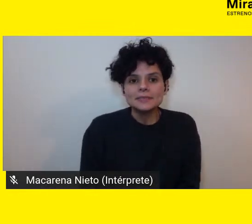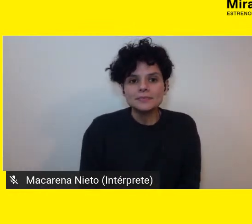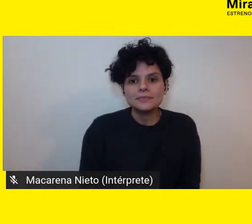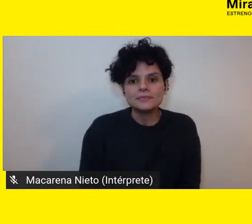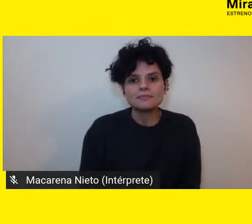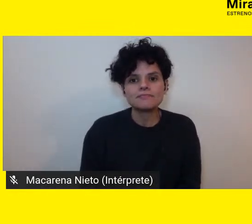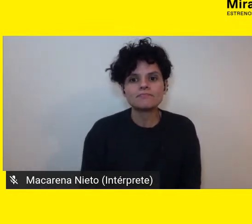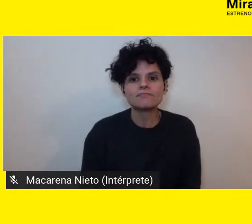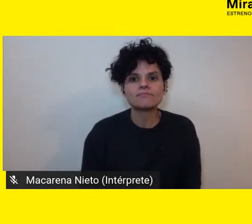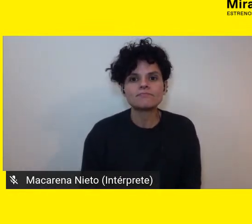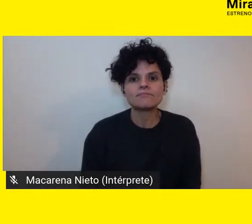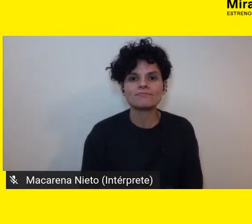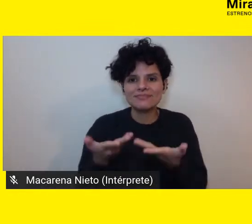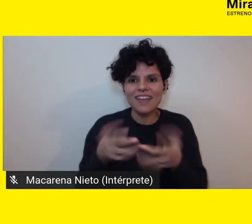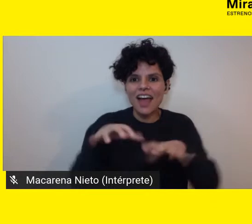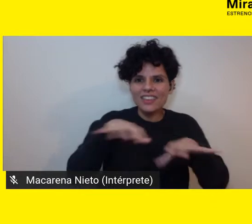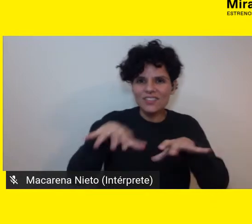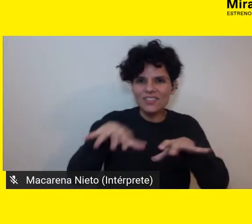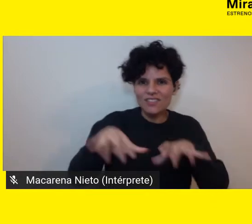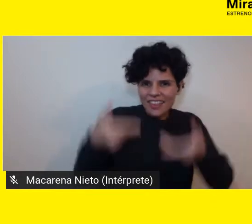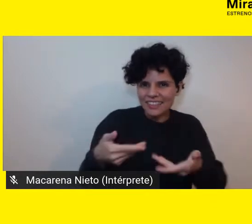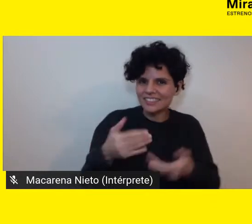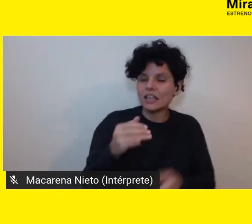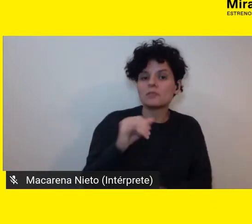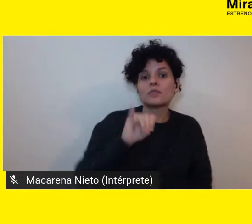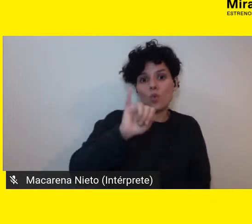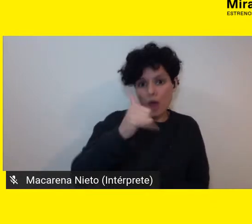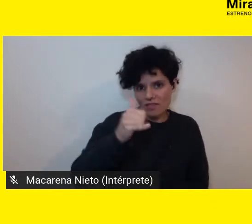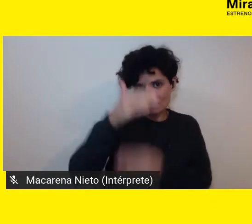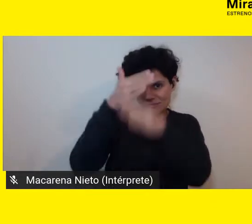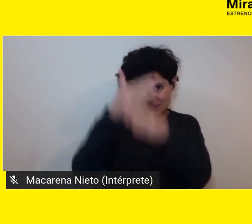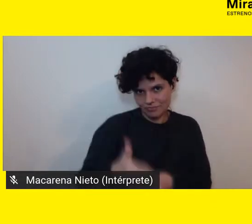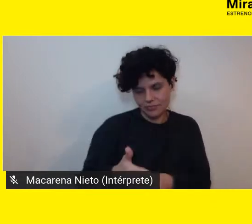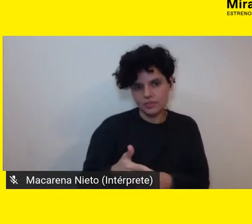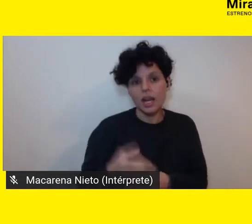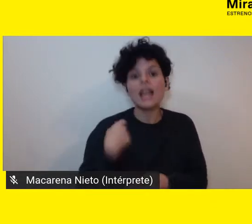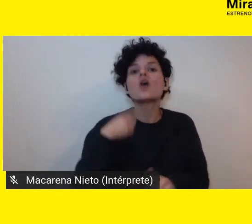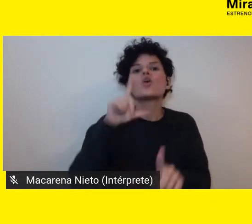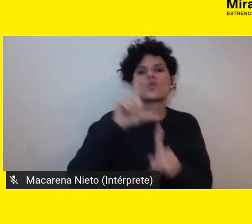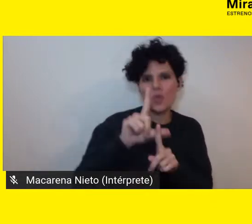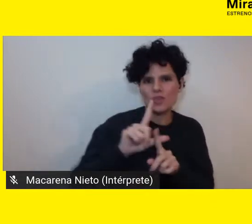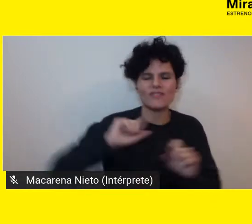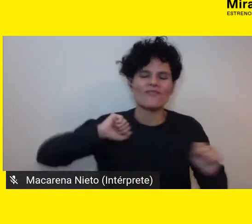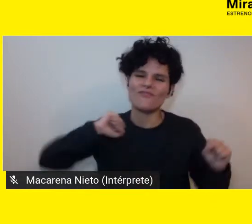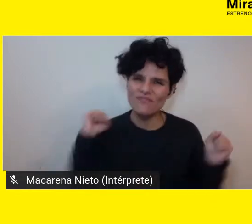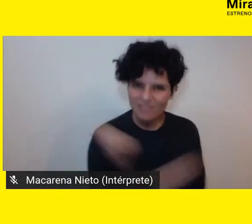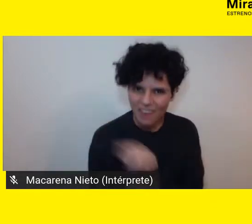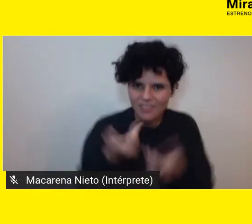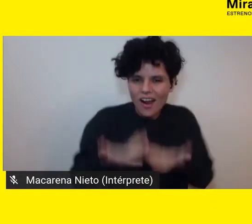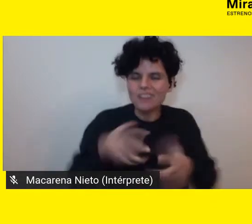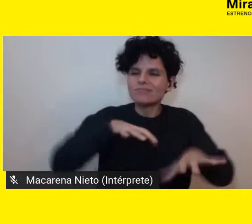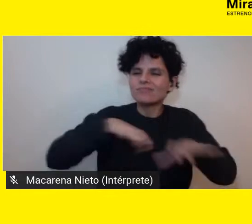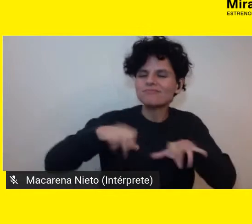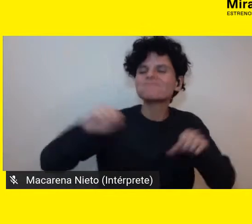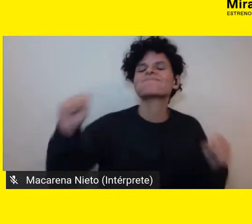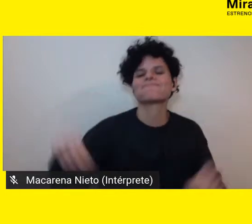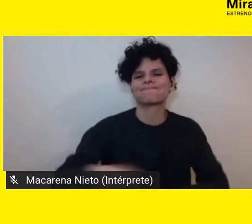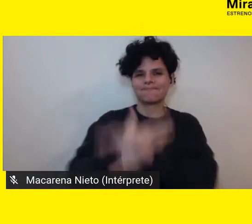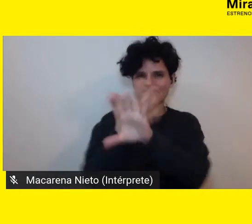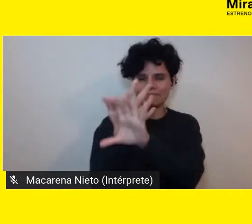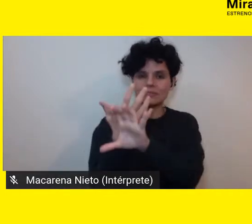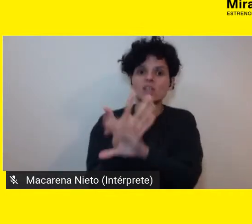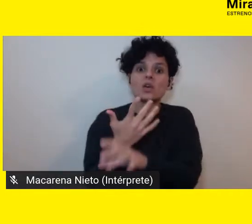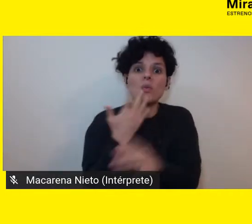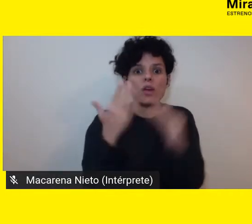de estos encuentros de los jueves por la noche, los jueves de julio, los jueves de invierno, donde estamos en casa recluidos por